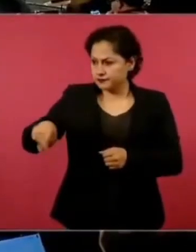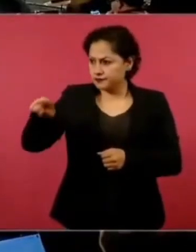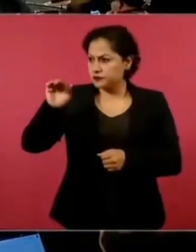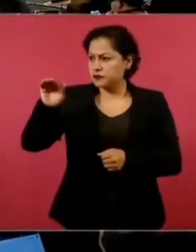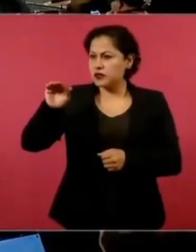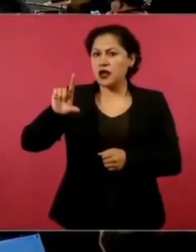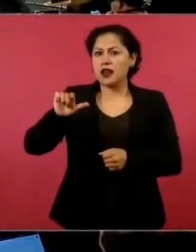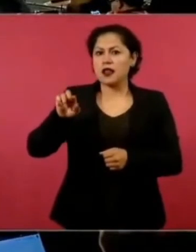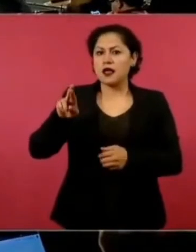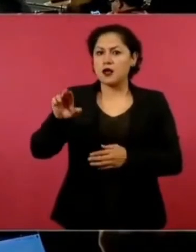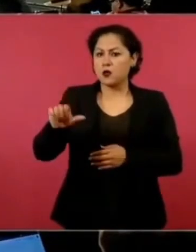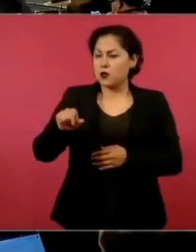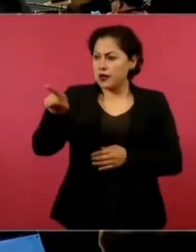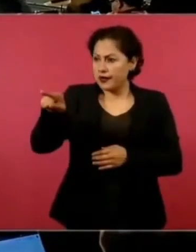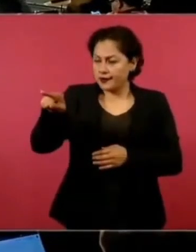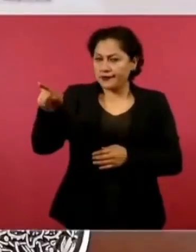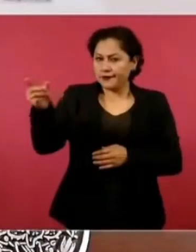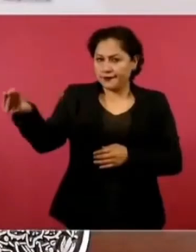Laura